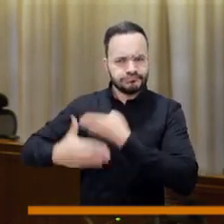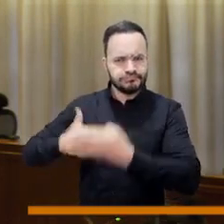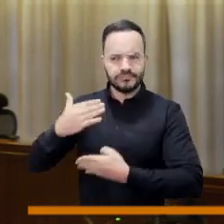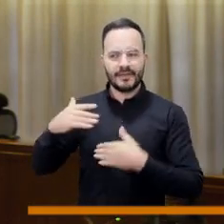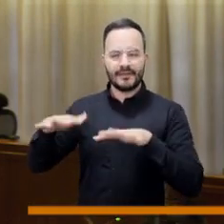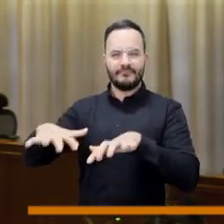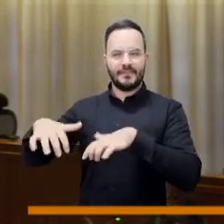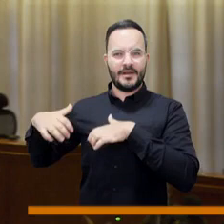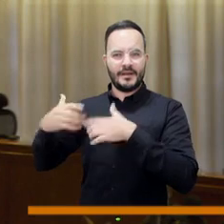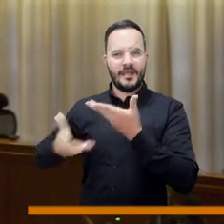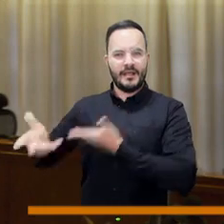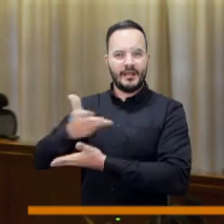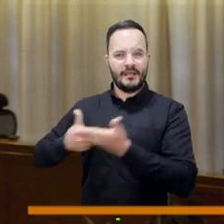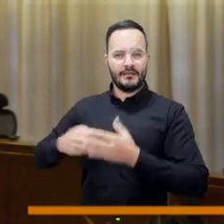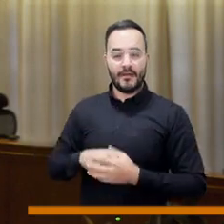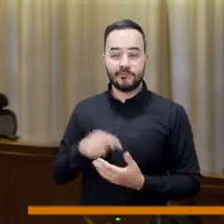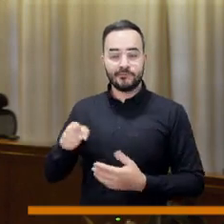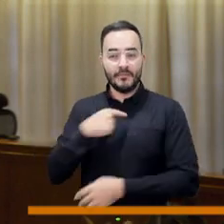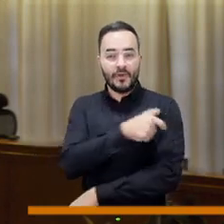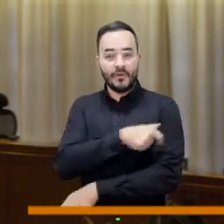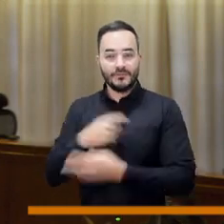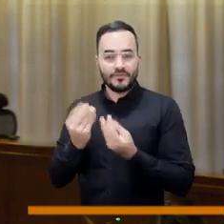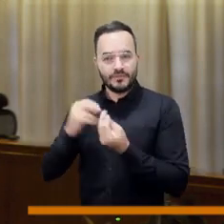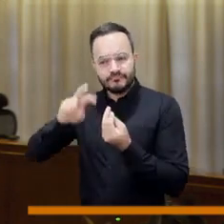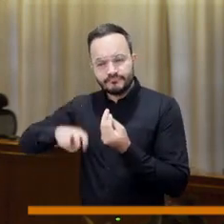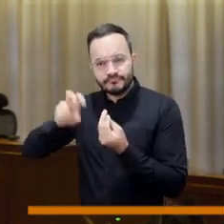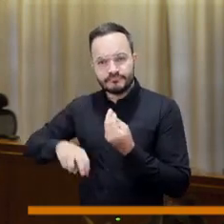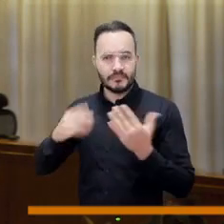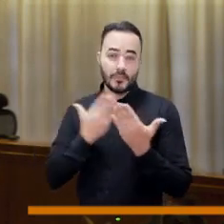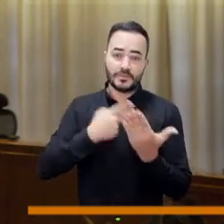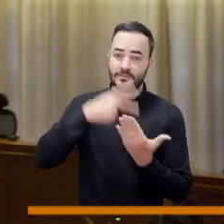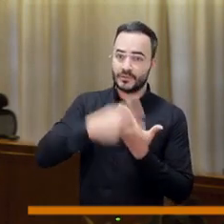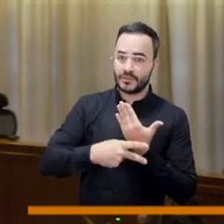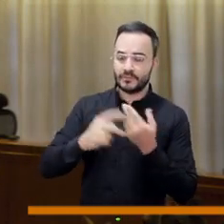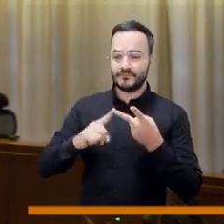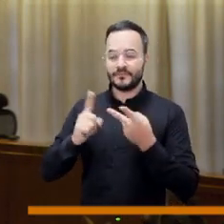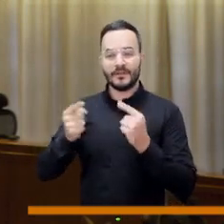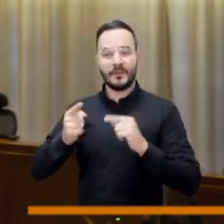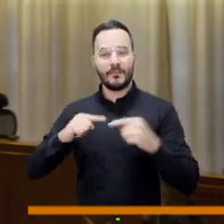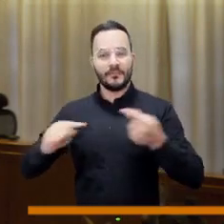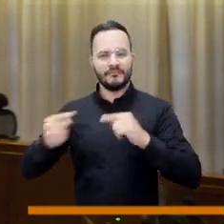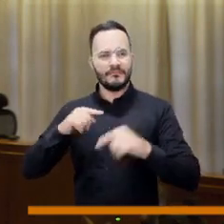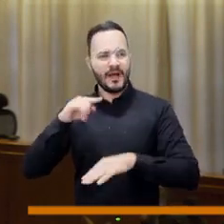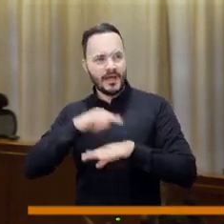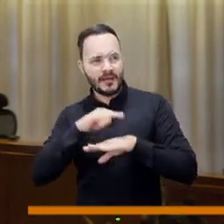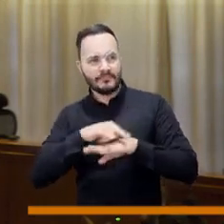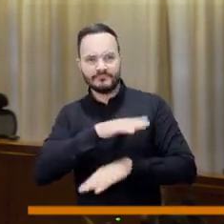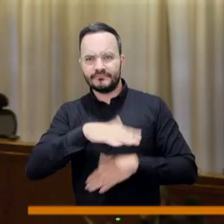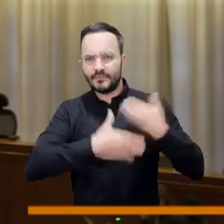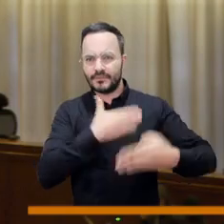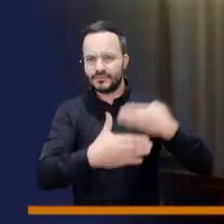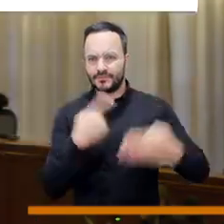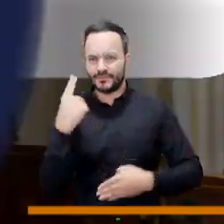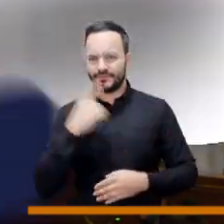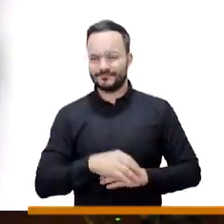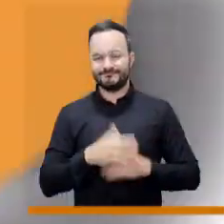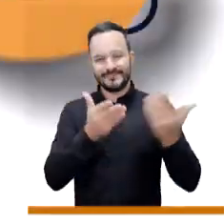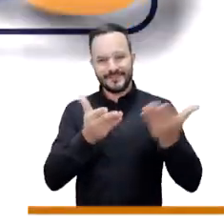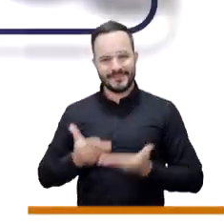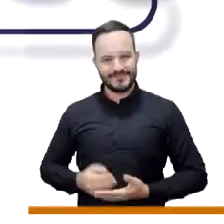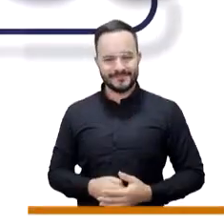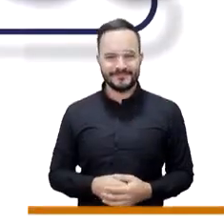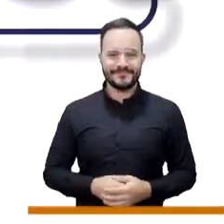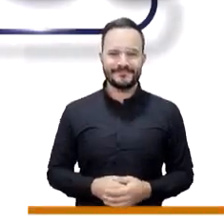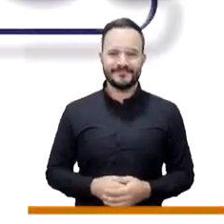de discusión en plenaria, comisiones de varios proyectos de acuerdo y debates de control político. Sean todos bienvenidos.